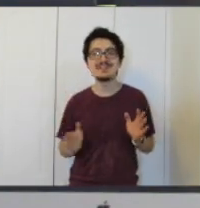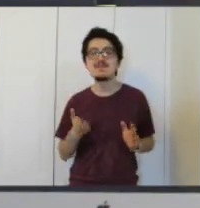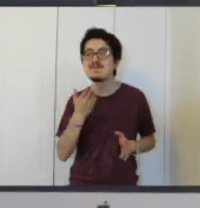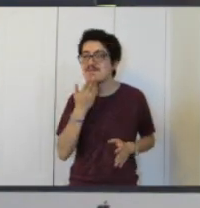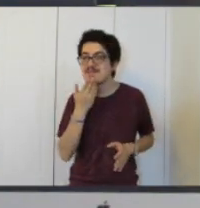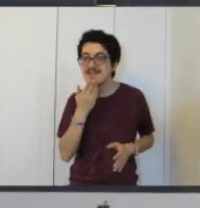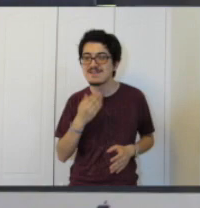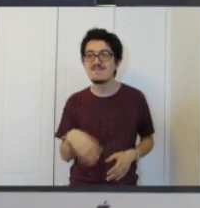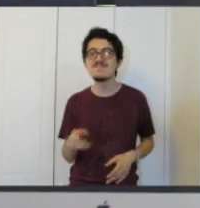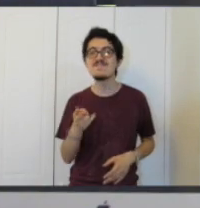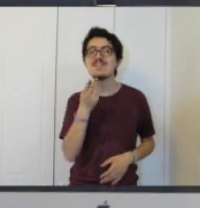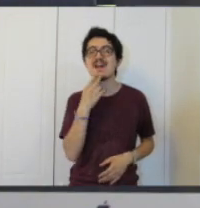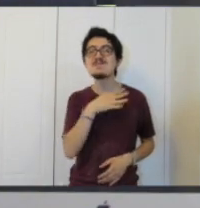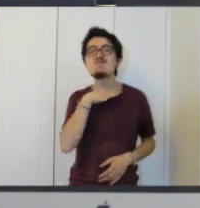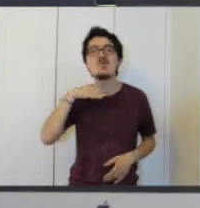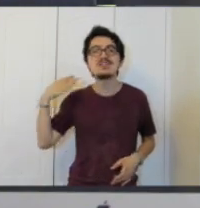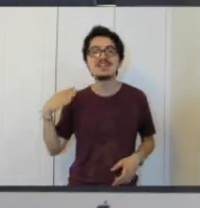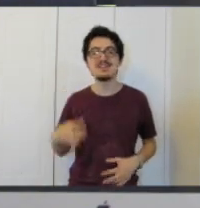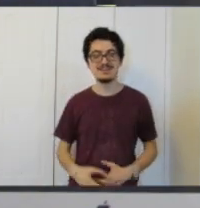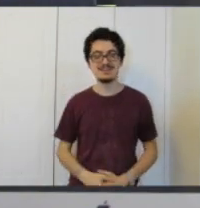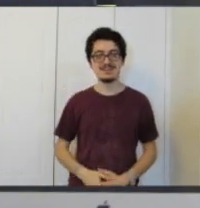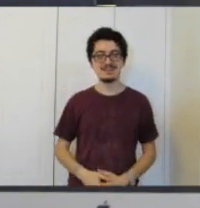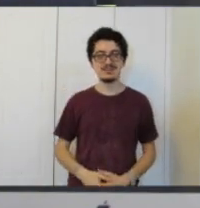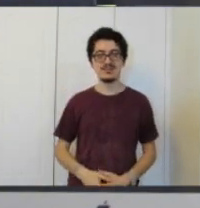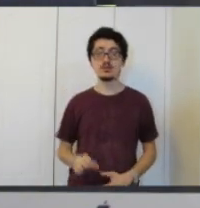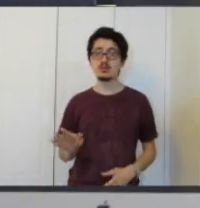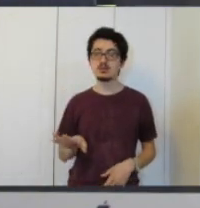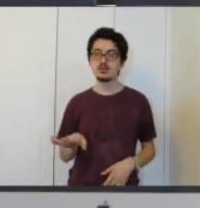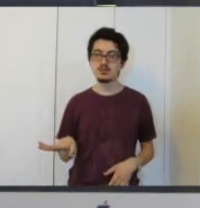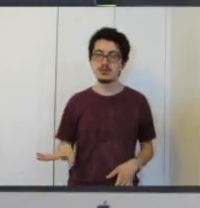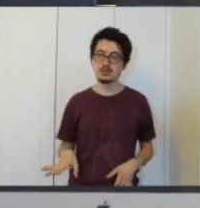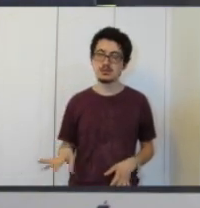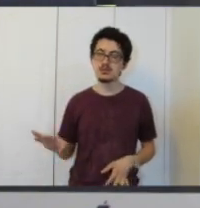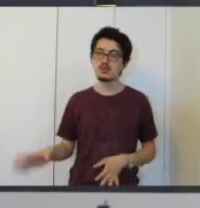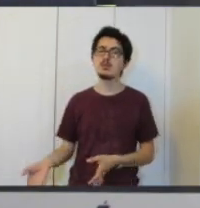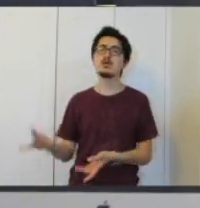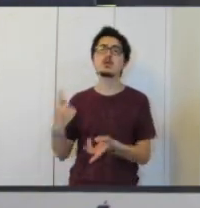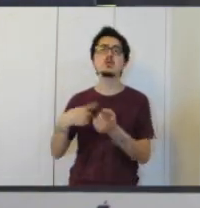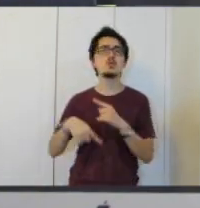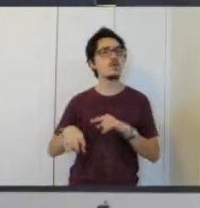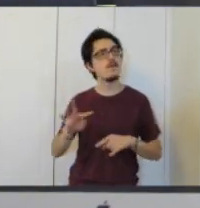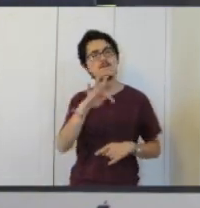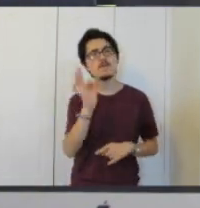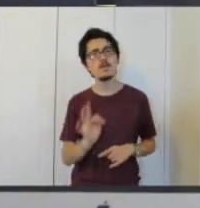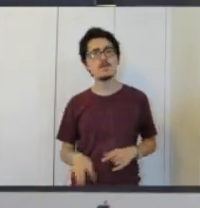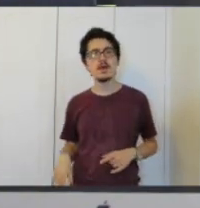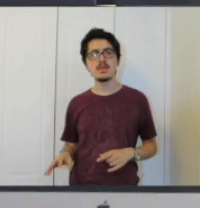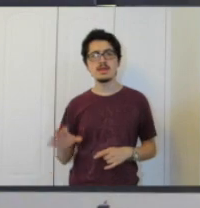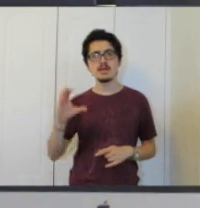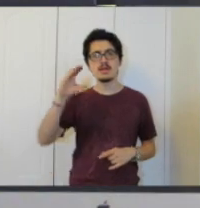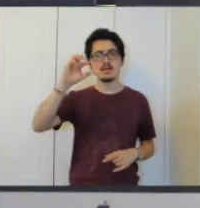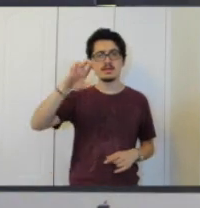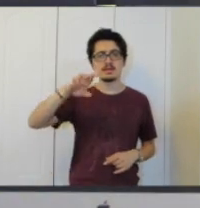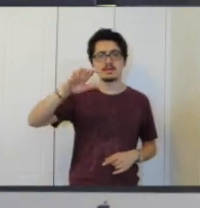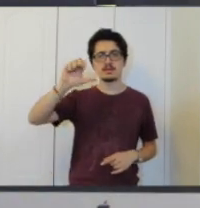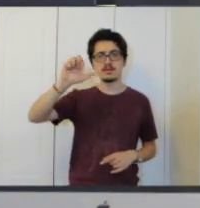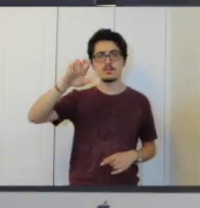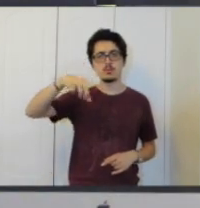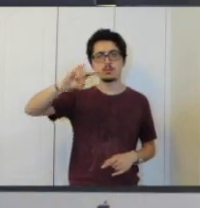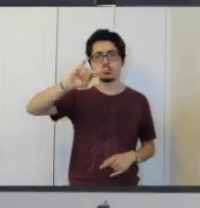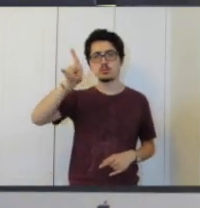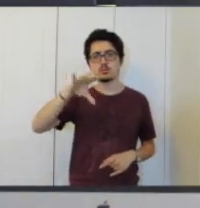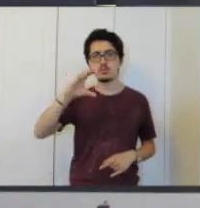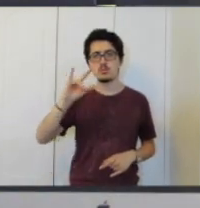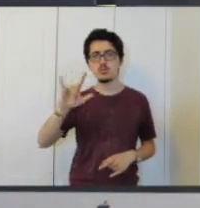la pena, que te tiene al filo de cada página y que obviamente si lo lees y que se está siguiendo esta trilogía, realmente te va a dejar muy muy